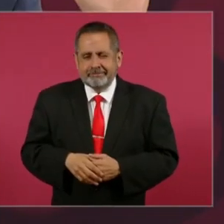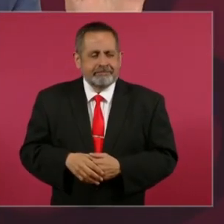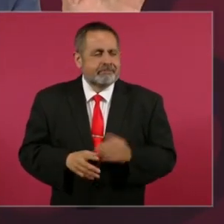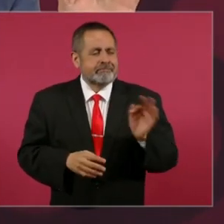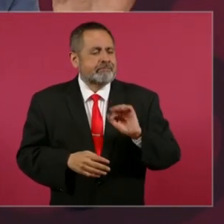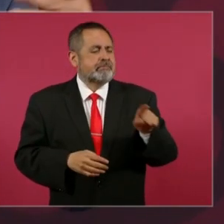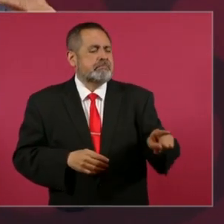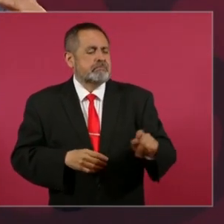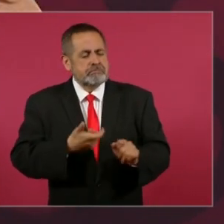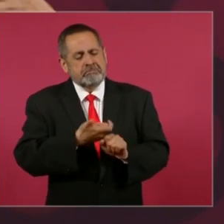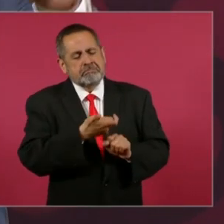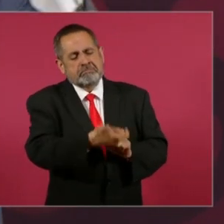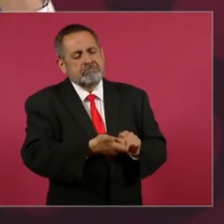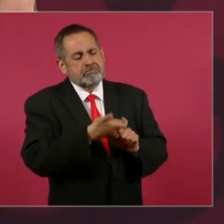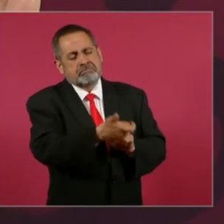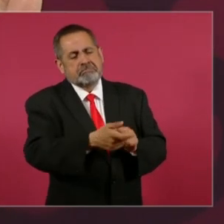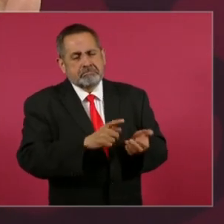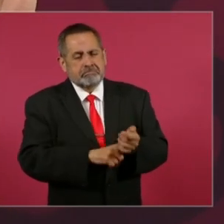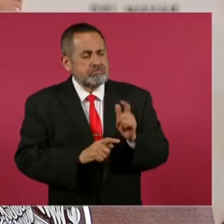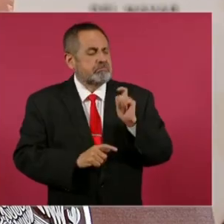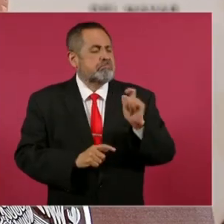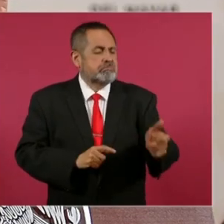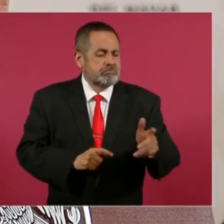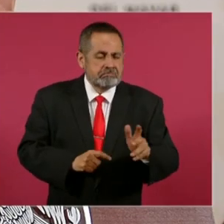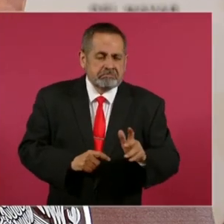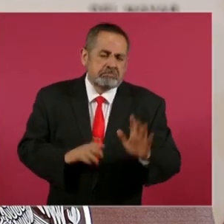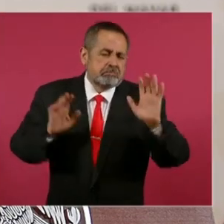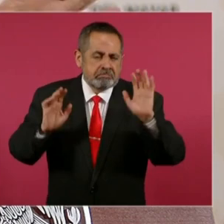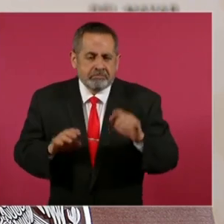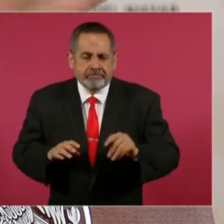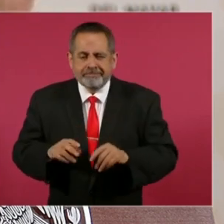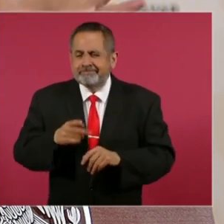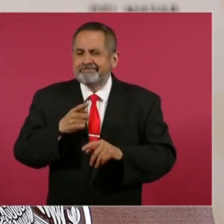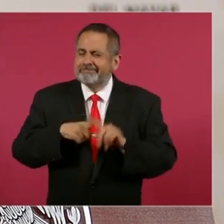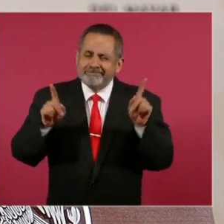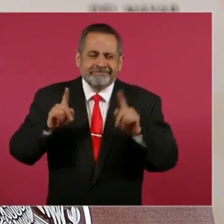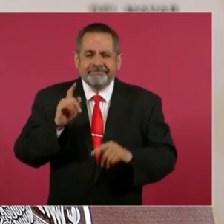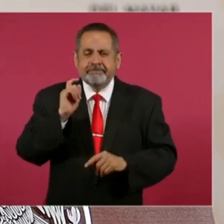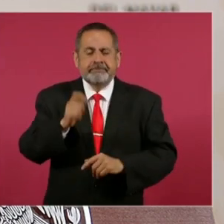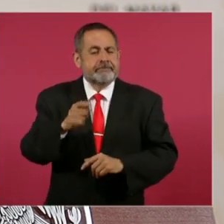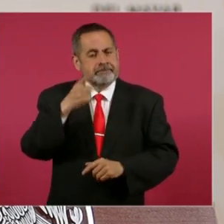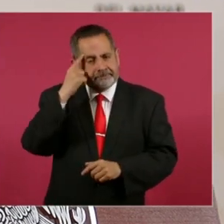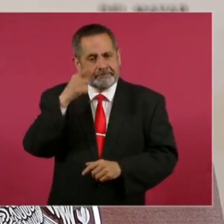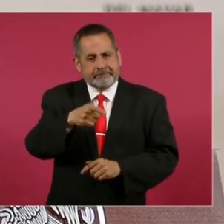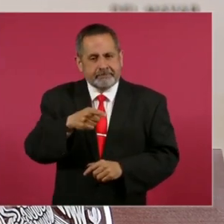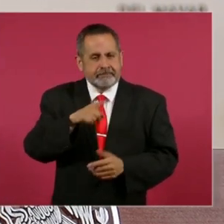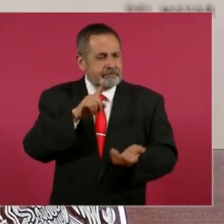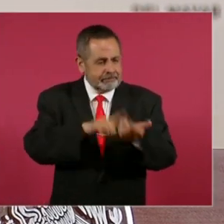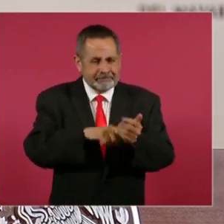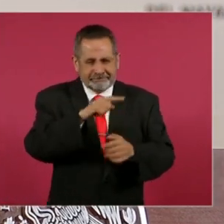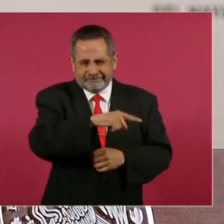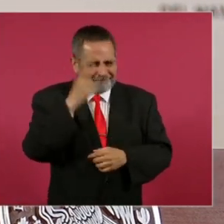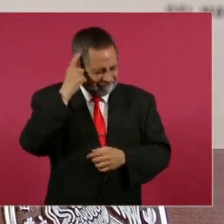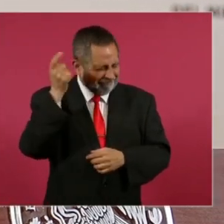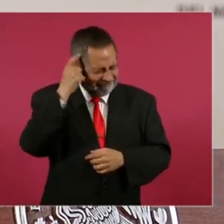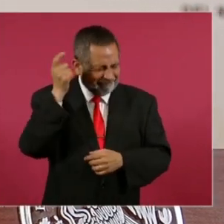pero su cargo, ¿no?, pero no es por eso, es una cuestión